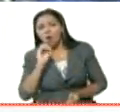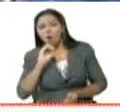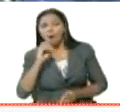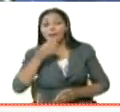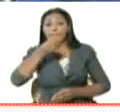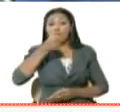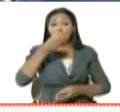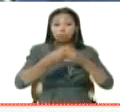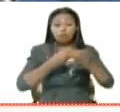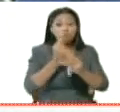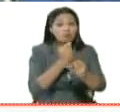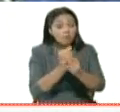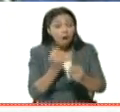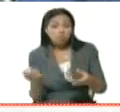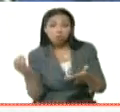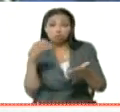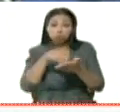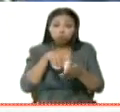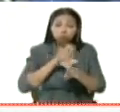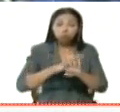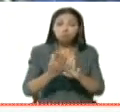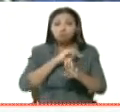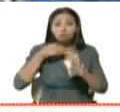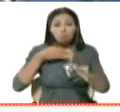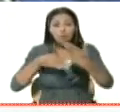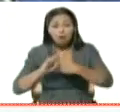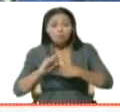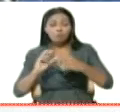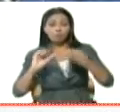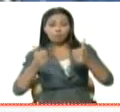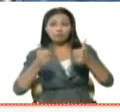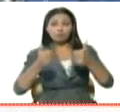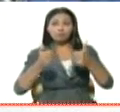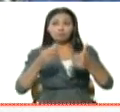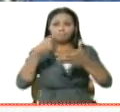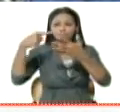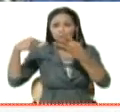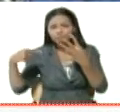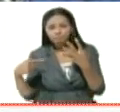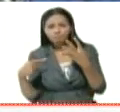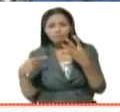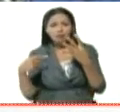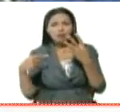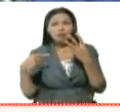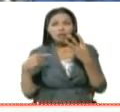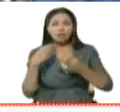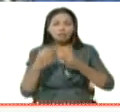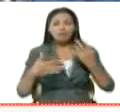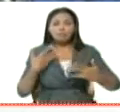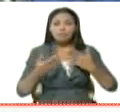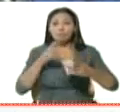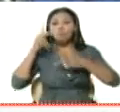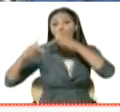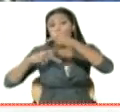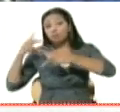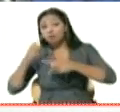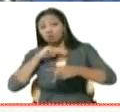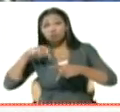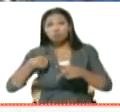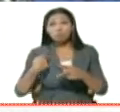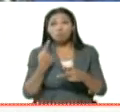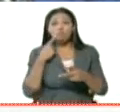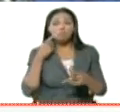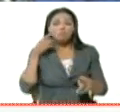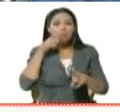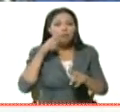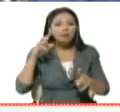periodista que está haciendo su trabajo, nosotros vamos a emprender una serie de acciones políticas, vamos a hacer una